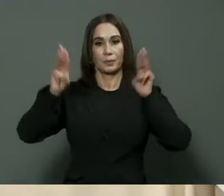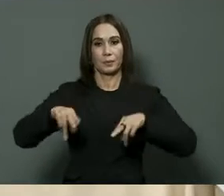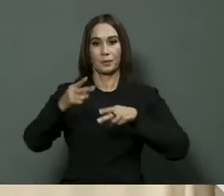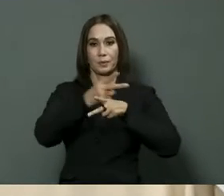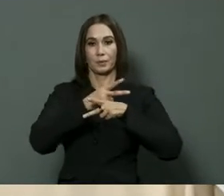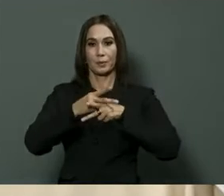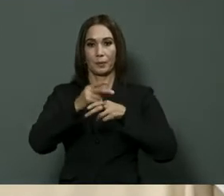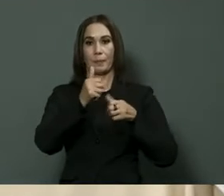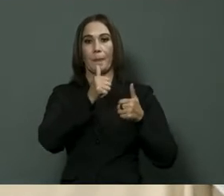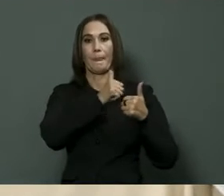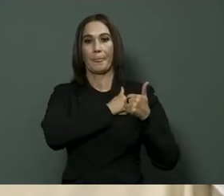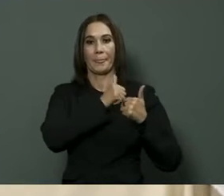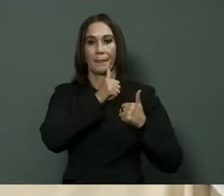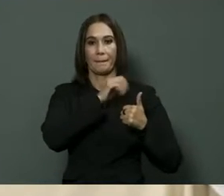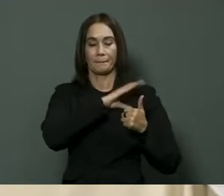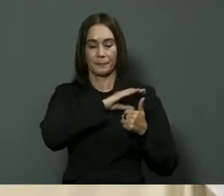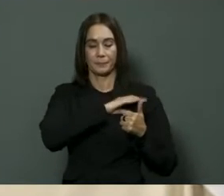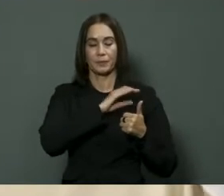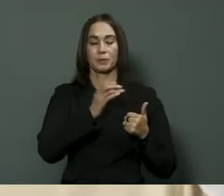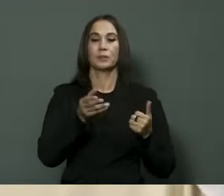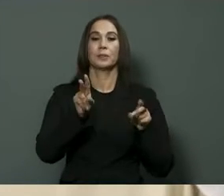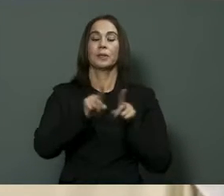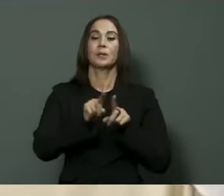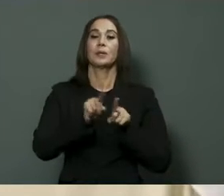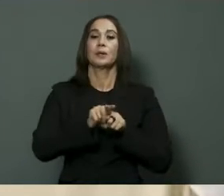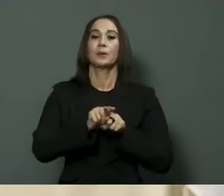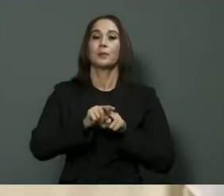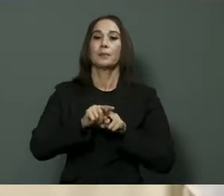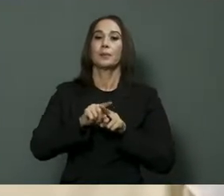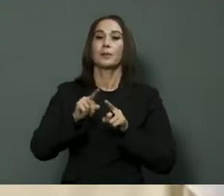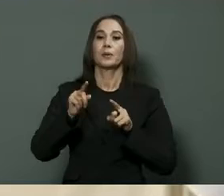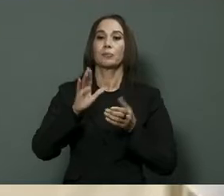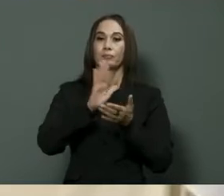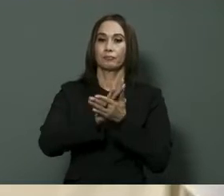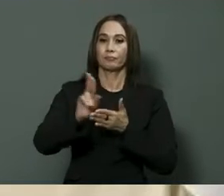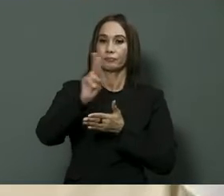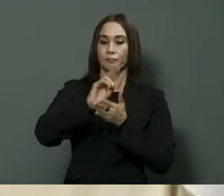Seguridad de Interior y Policía. Señor Miguel Medina, rector de la